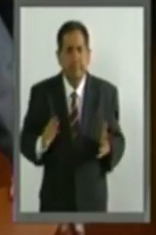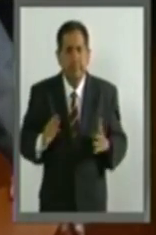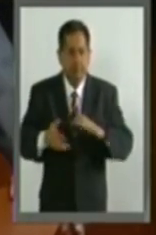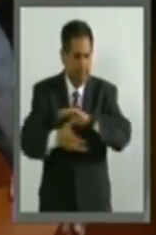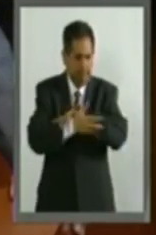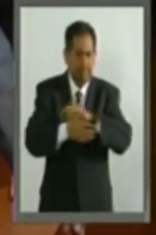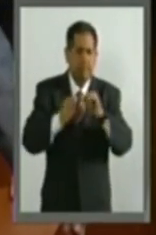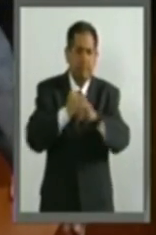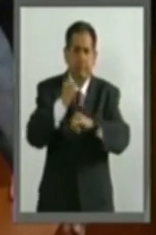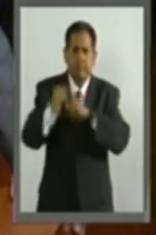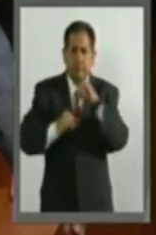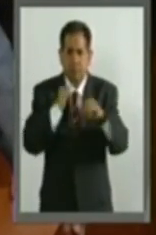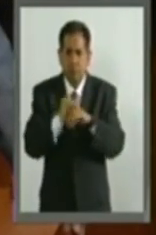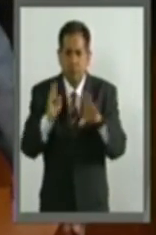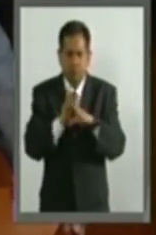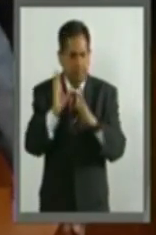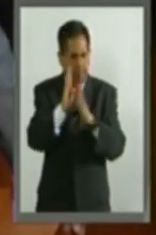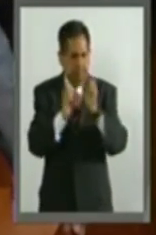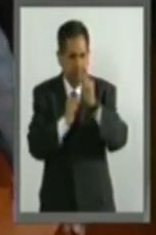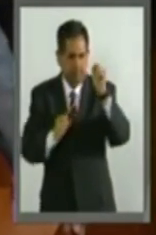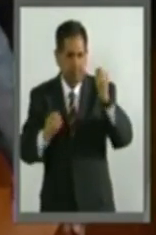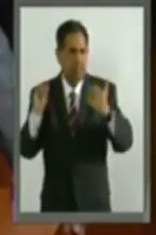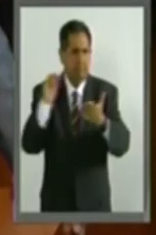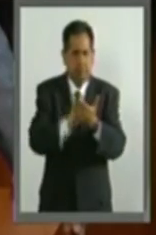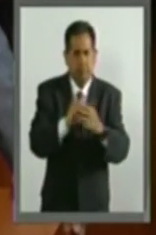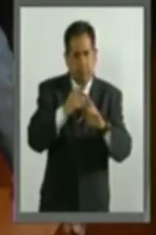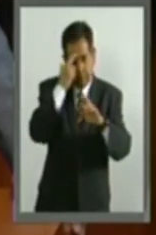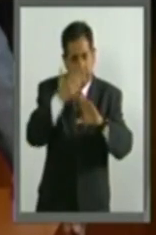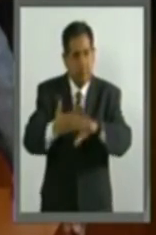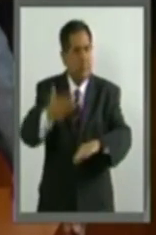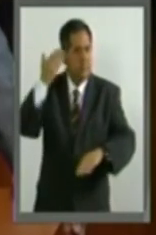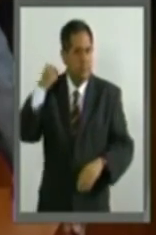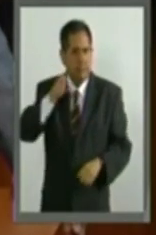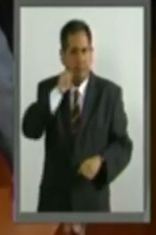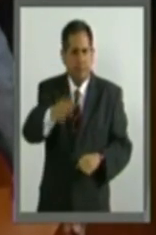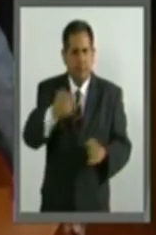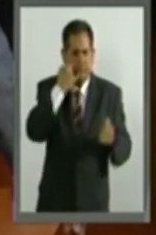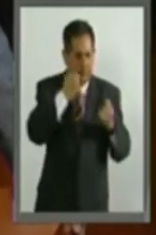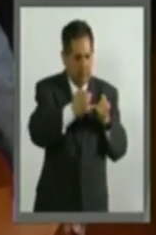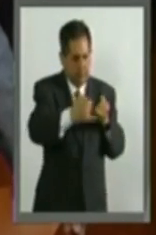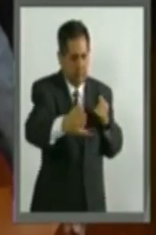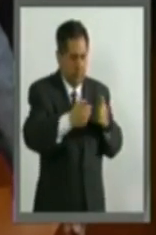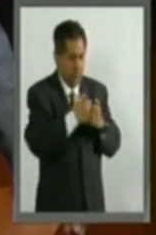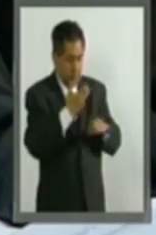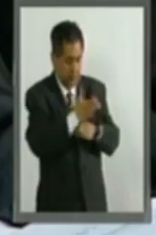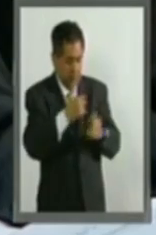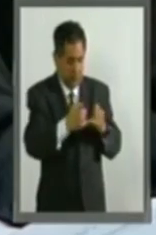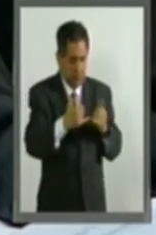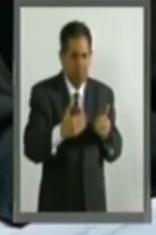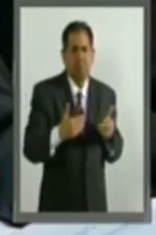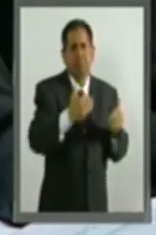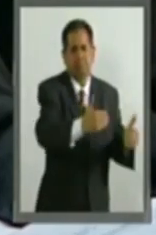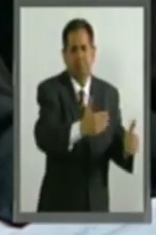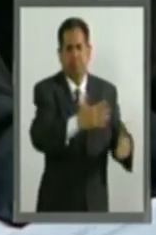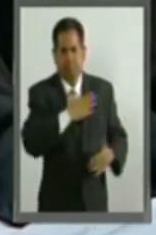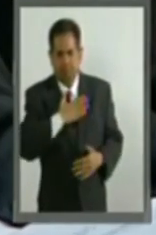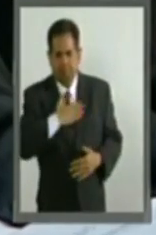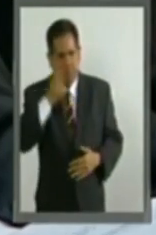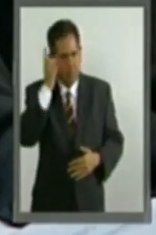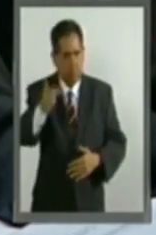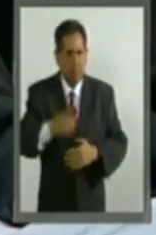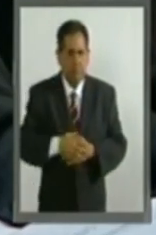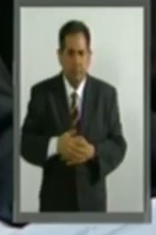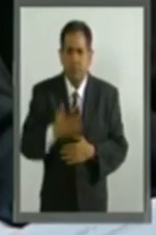los tratados que forman parte de la Constitución, como los que fijaron los límites de México con los Estados Unidos. Tenía,